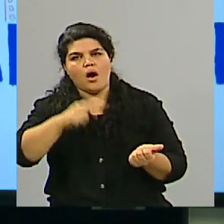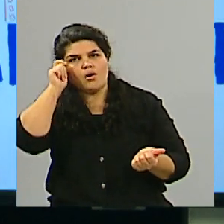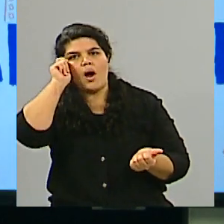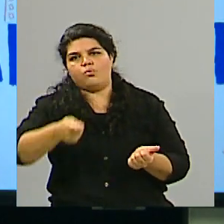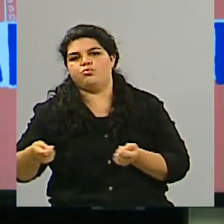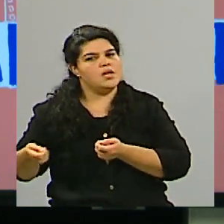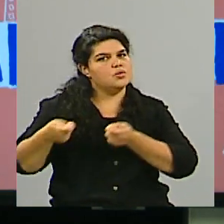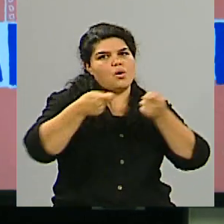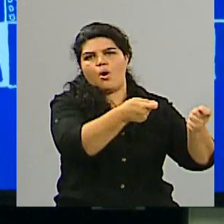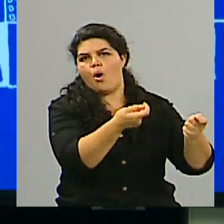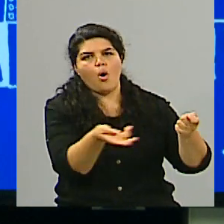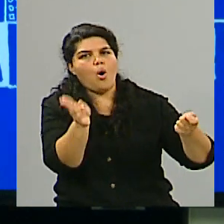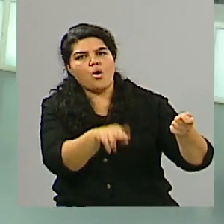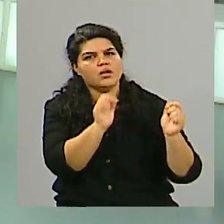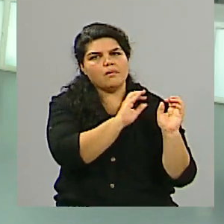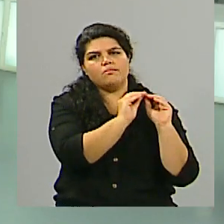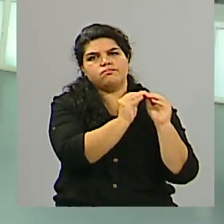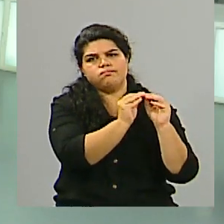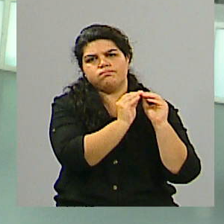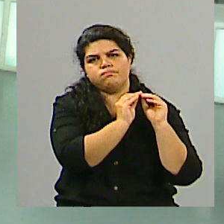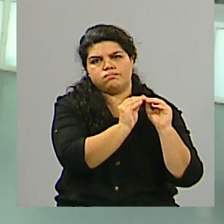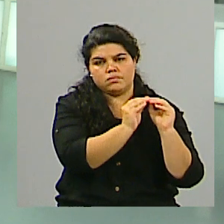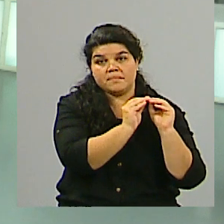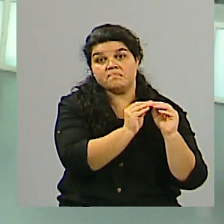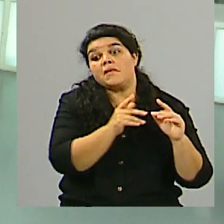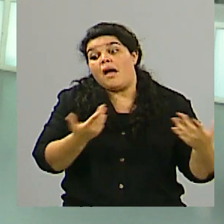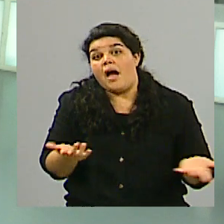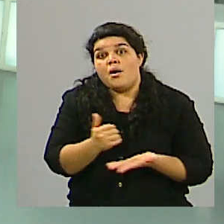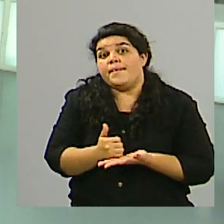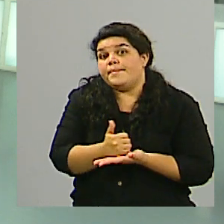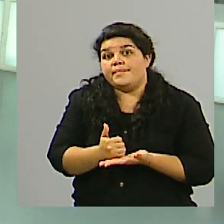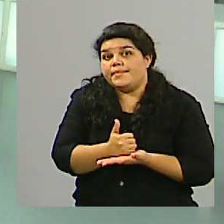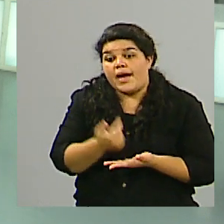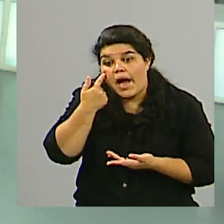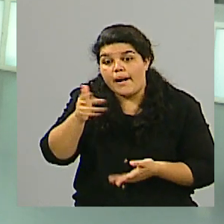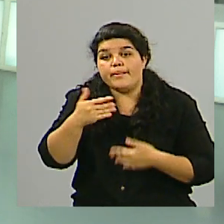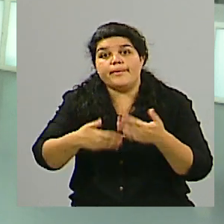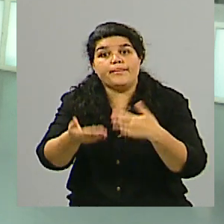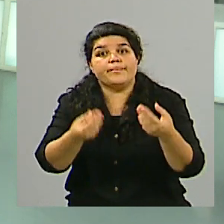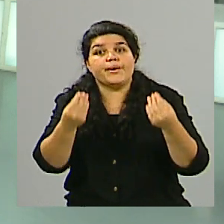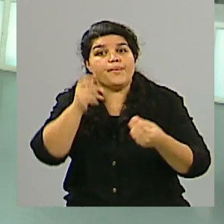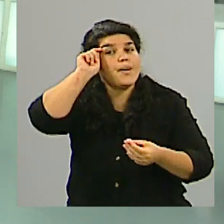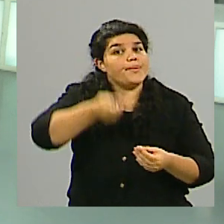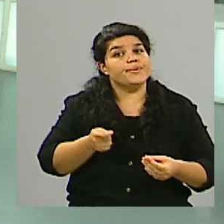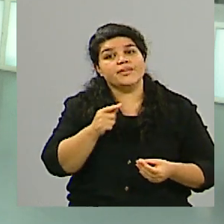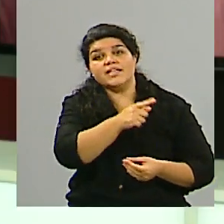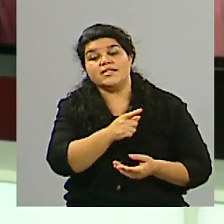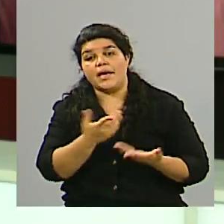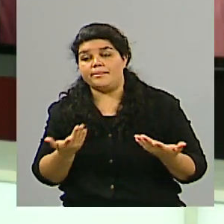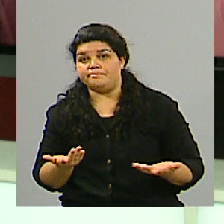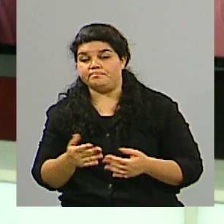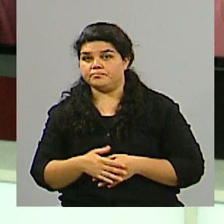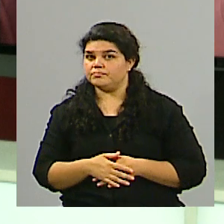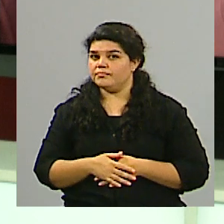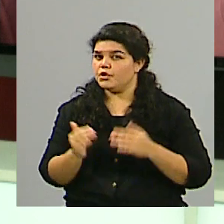a discutir nuevamente respecto de esto. Así que habrá que esperar a ver cómo se sigue pronunciando la justicia. Esto sería una instancia superior,